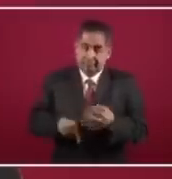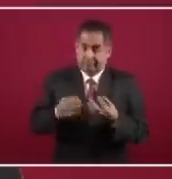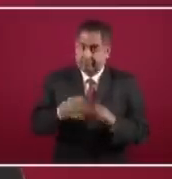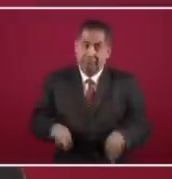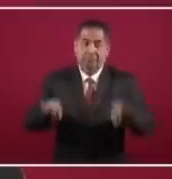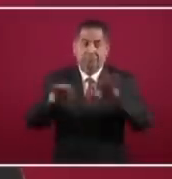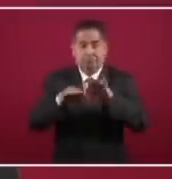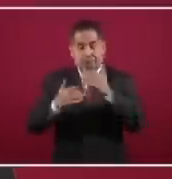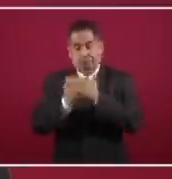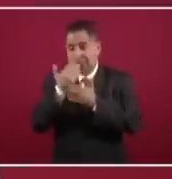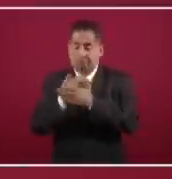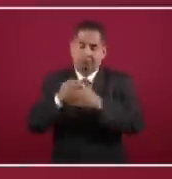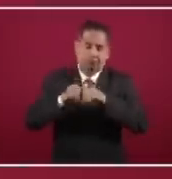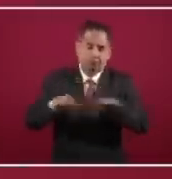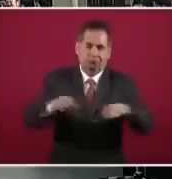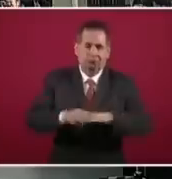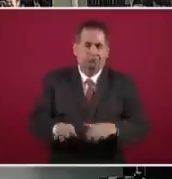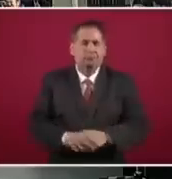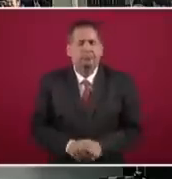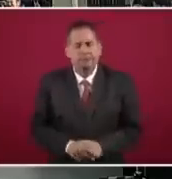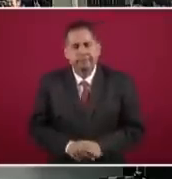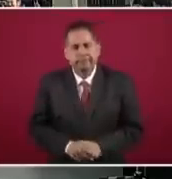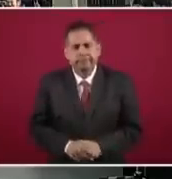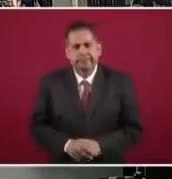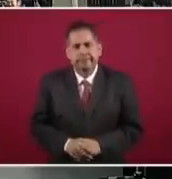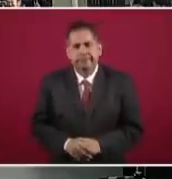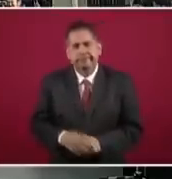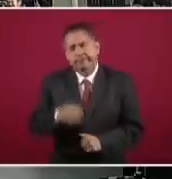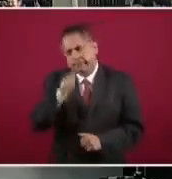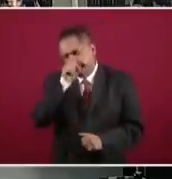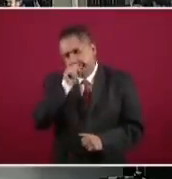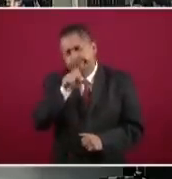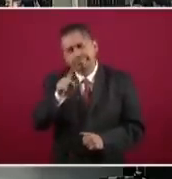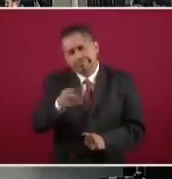importante. Sí, sobre todo, presidente, que ellos también